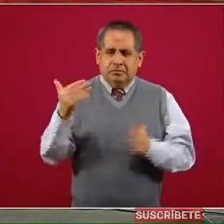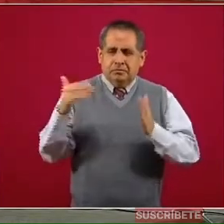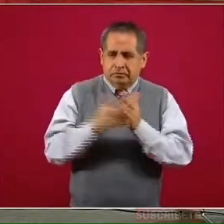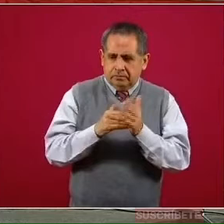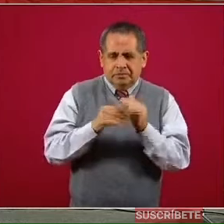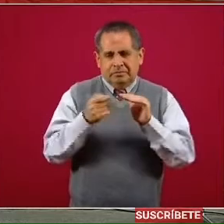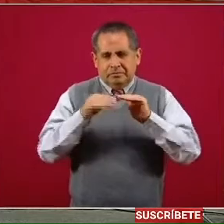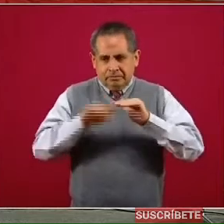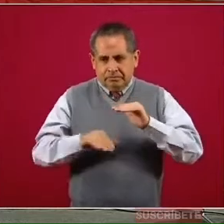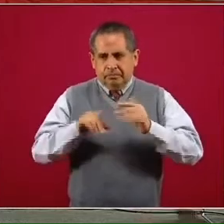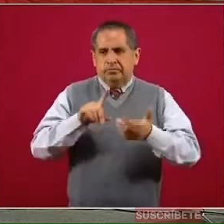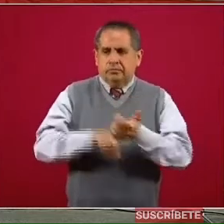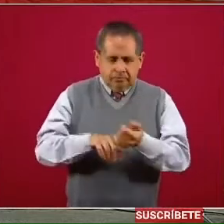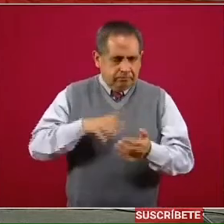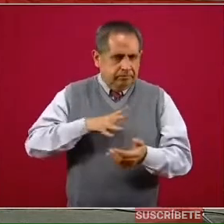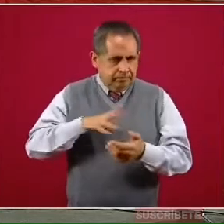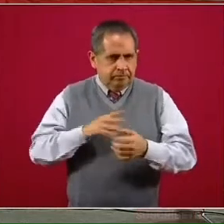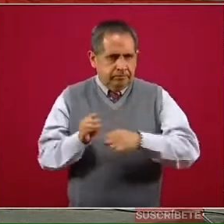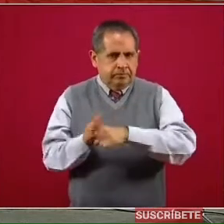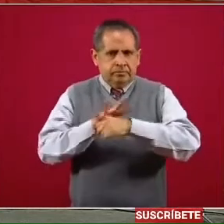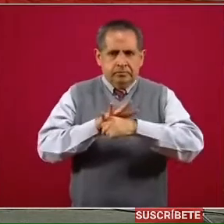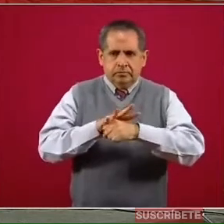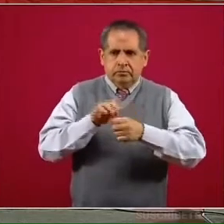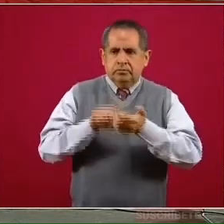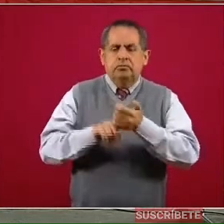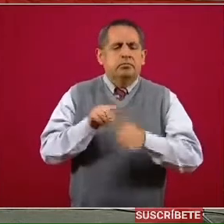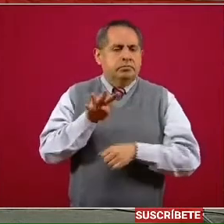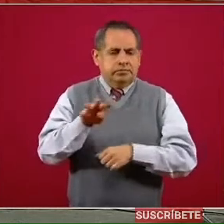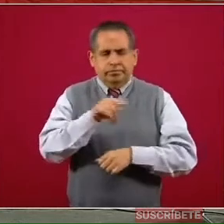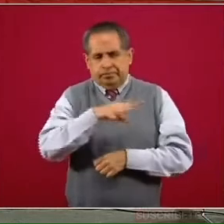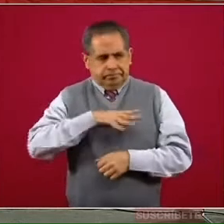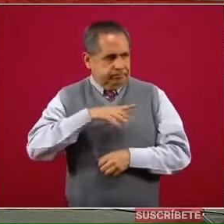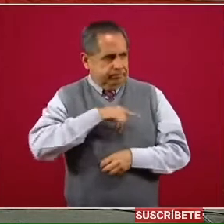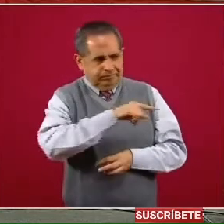50,000 tienen en este momento COVID-19.